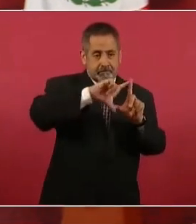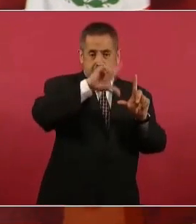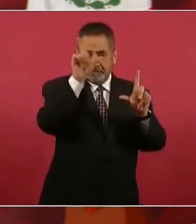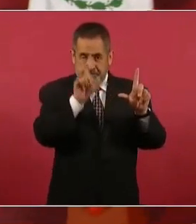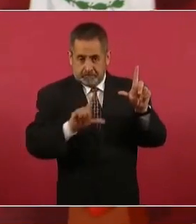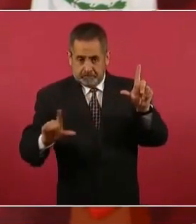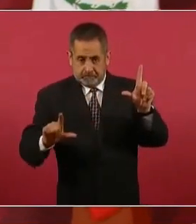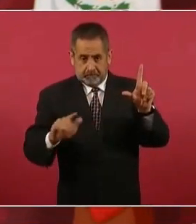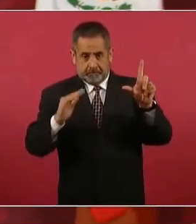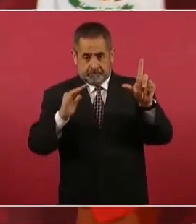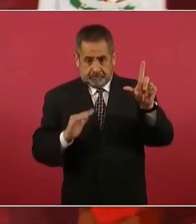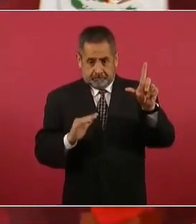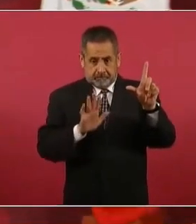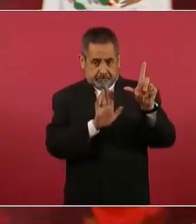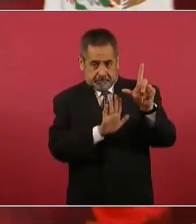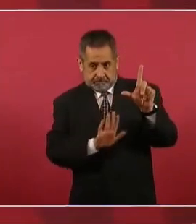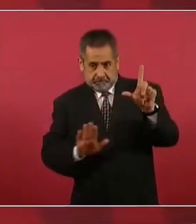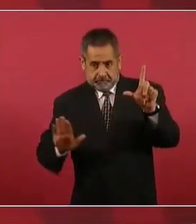la sierra